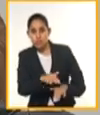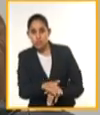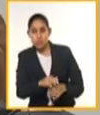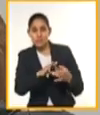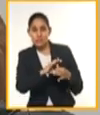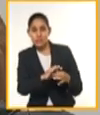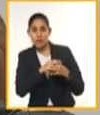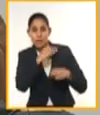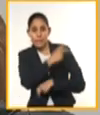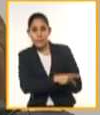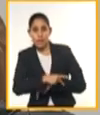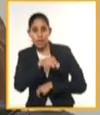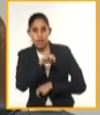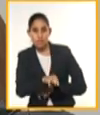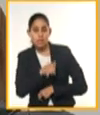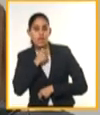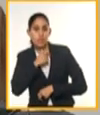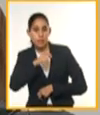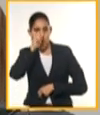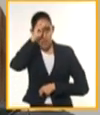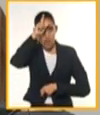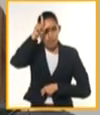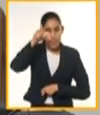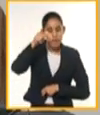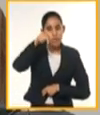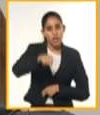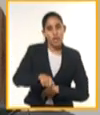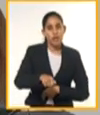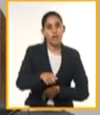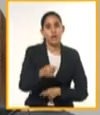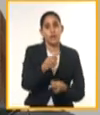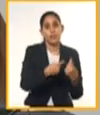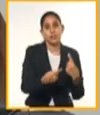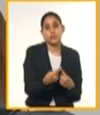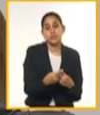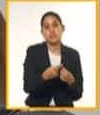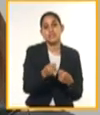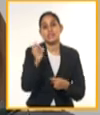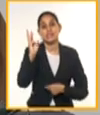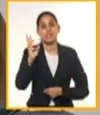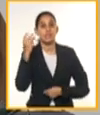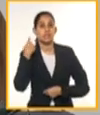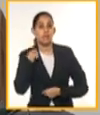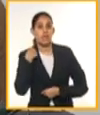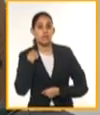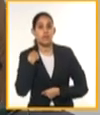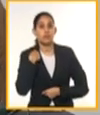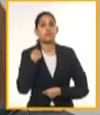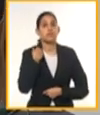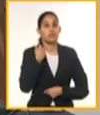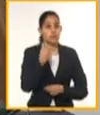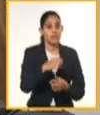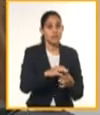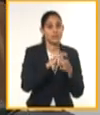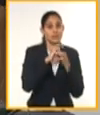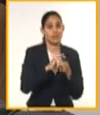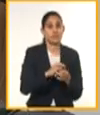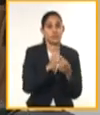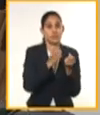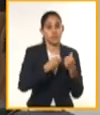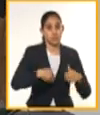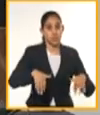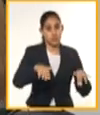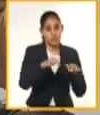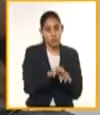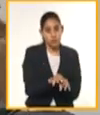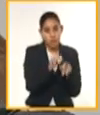que es el motor de la economía europea, lleva 3 años en crisis. Claro, no tienen gas ruso, ¿eh? No, claro, pero ellos mismos fueron